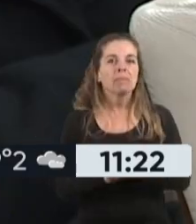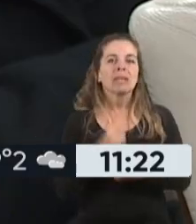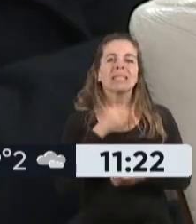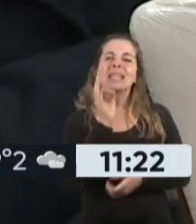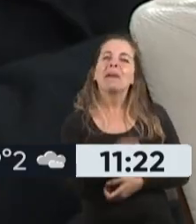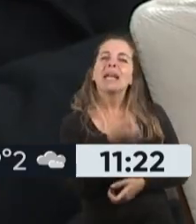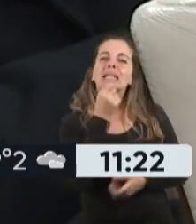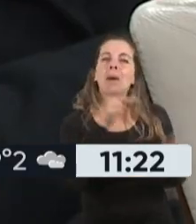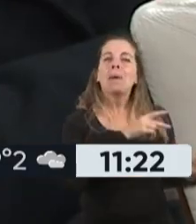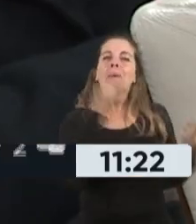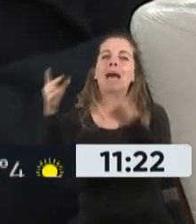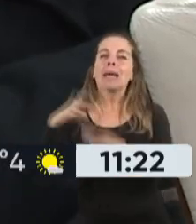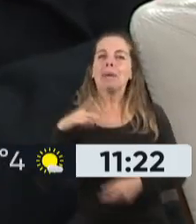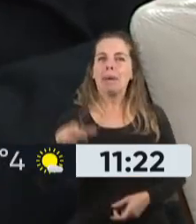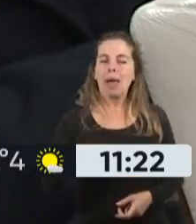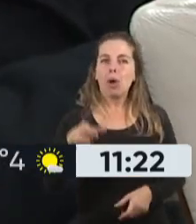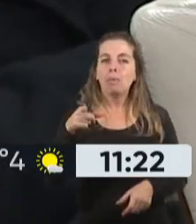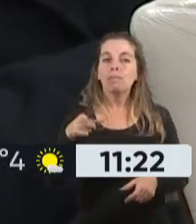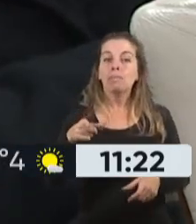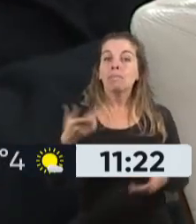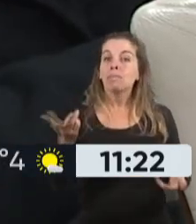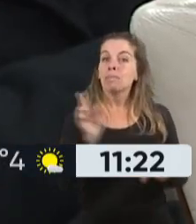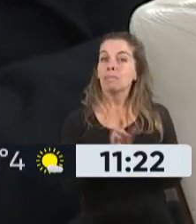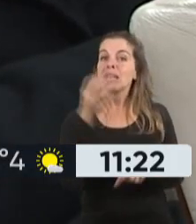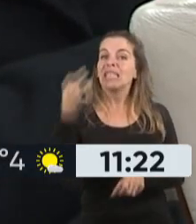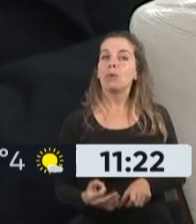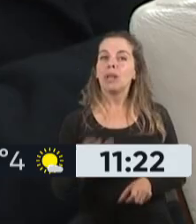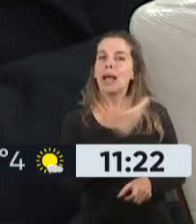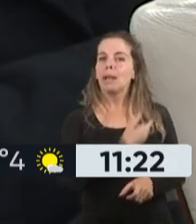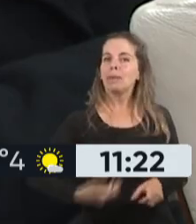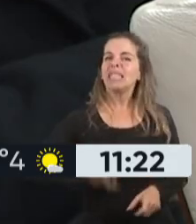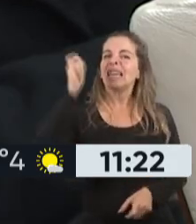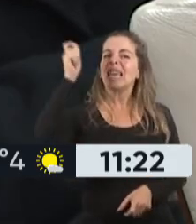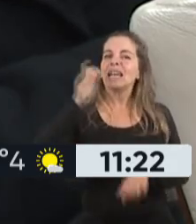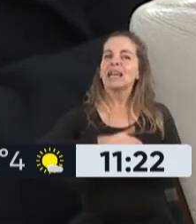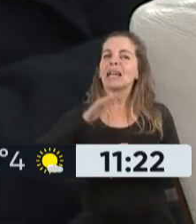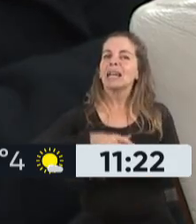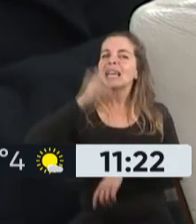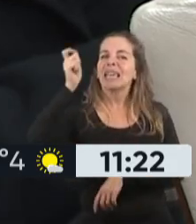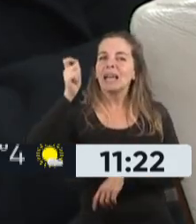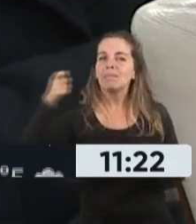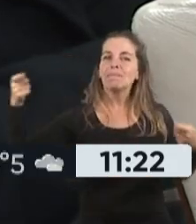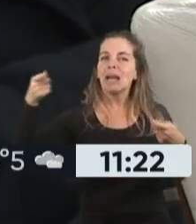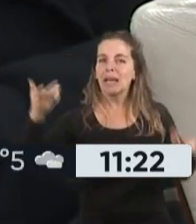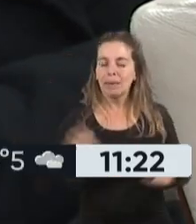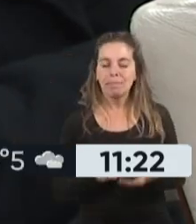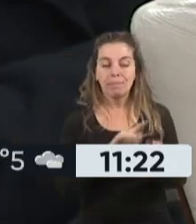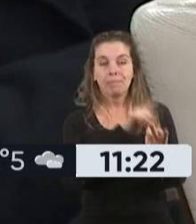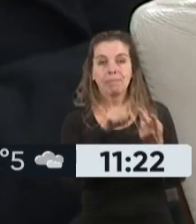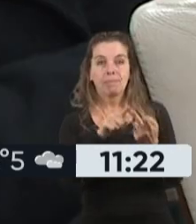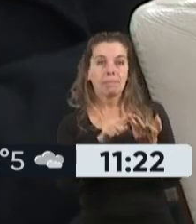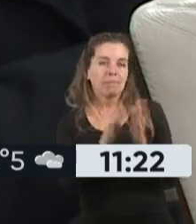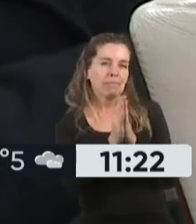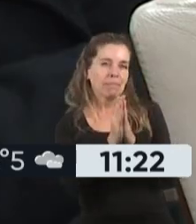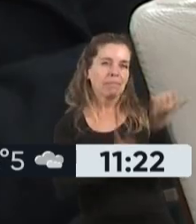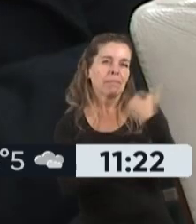viaje privado, quién va a estar a cargo de la seguridad del presidente. Y por otro lado, quería que nos hiciera algún comentario